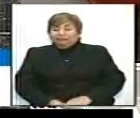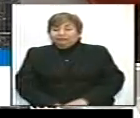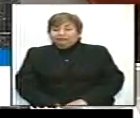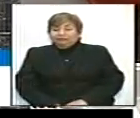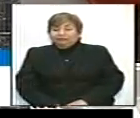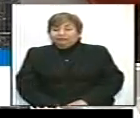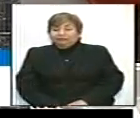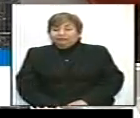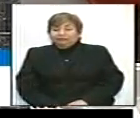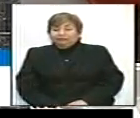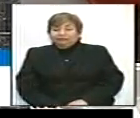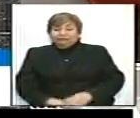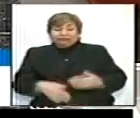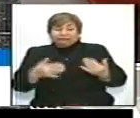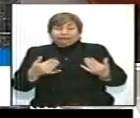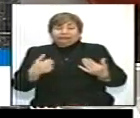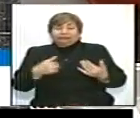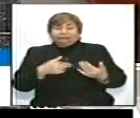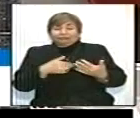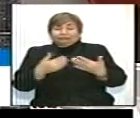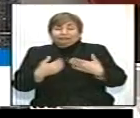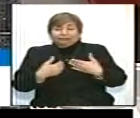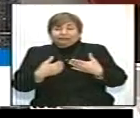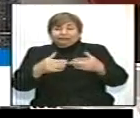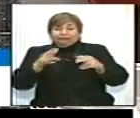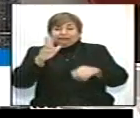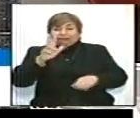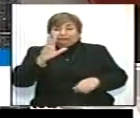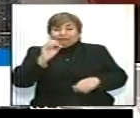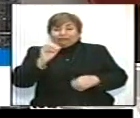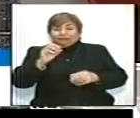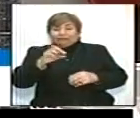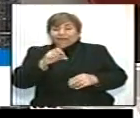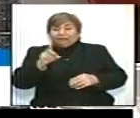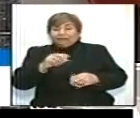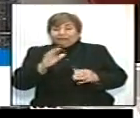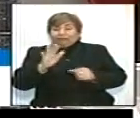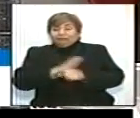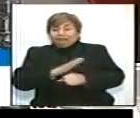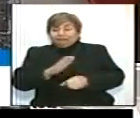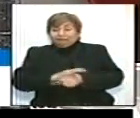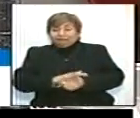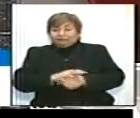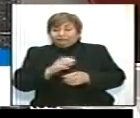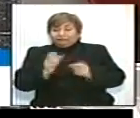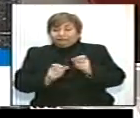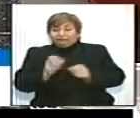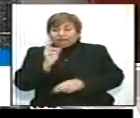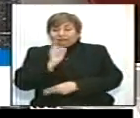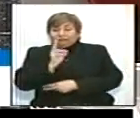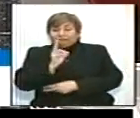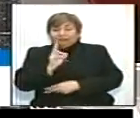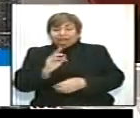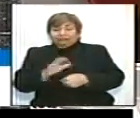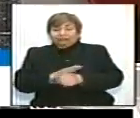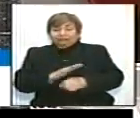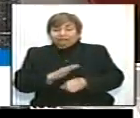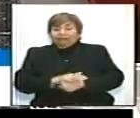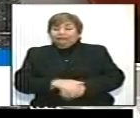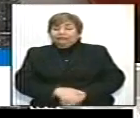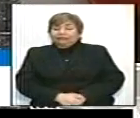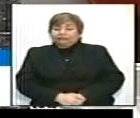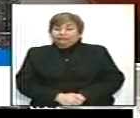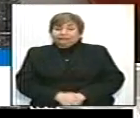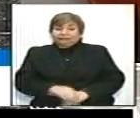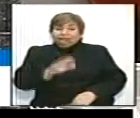Nosotros actualmente tenemos 30 plazas ocupadas en lo que es la población docente del colegio.